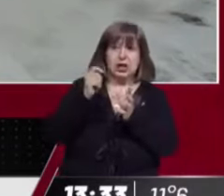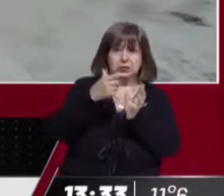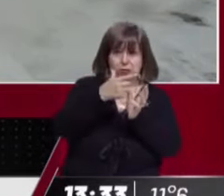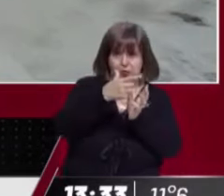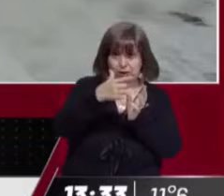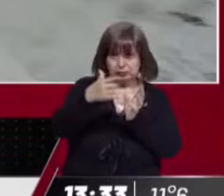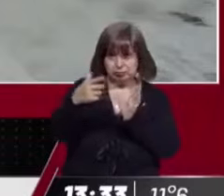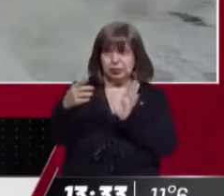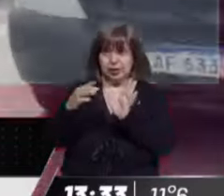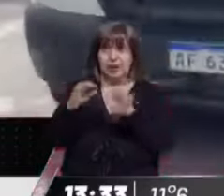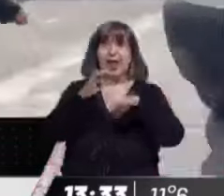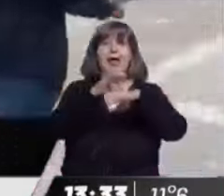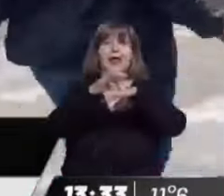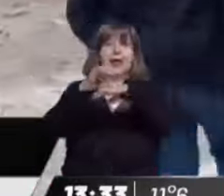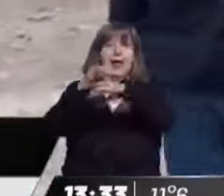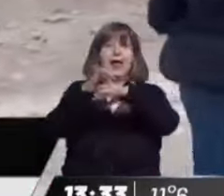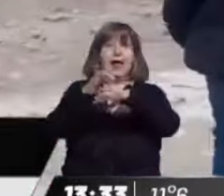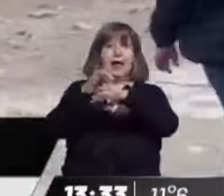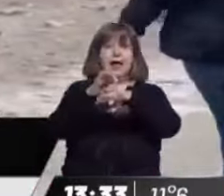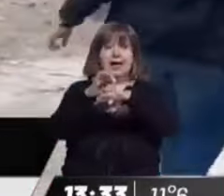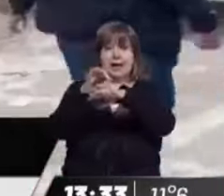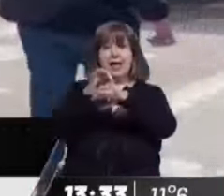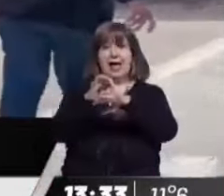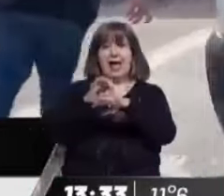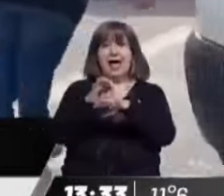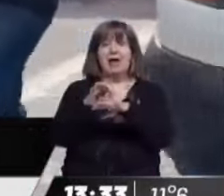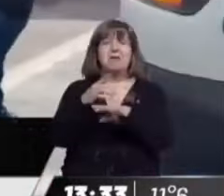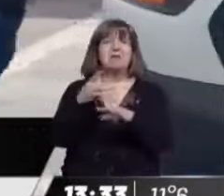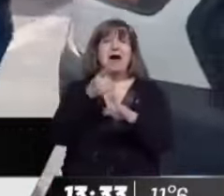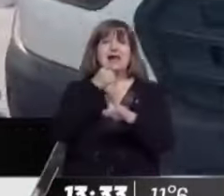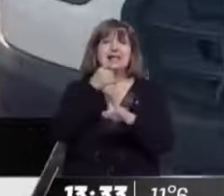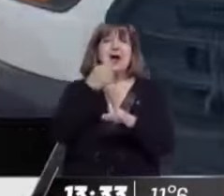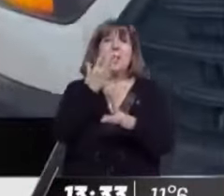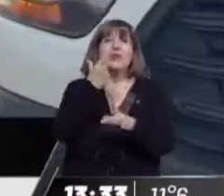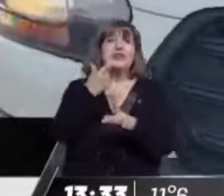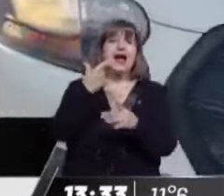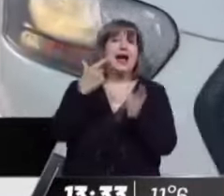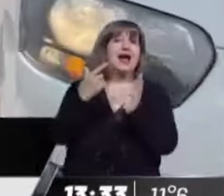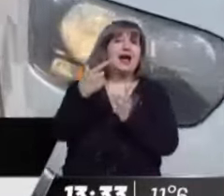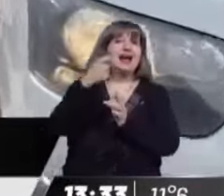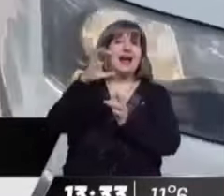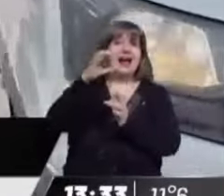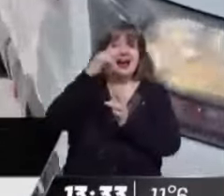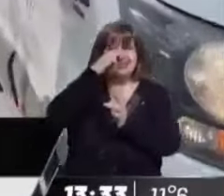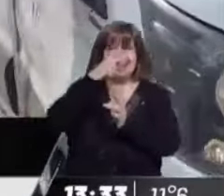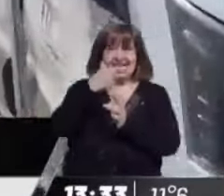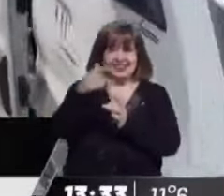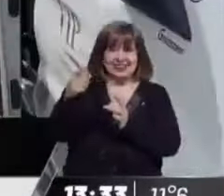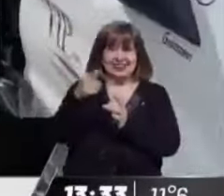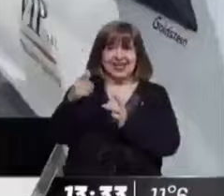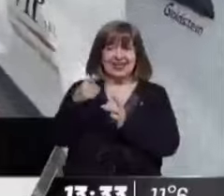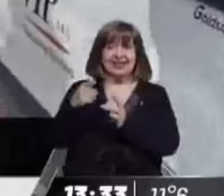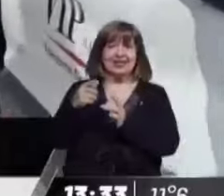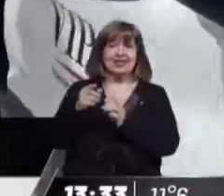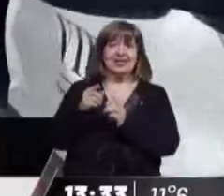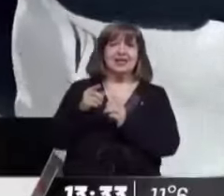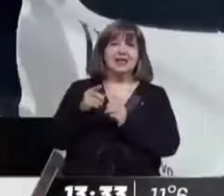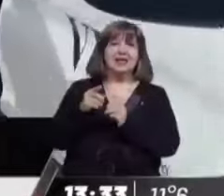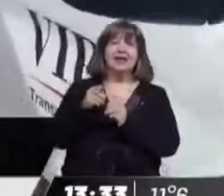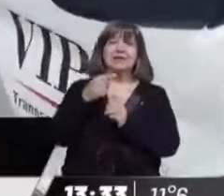que parte de lo que le han cobrado que van a salir en canal s escuchame si le has cobrado plata eso se divide no esto